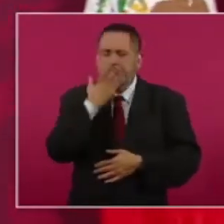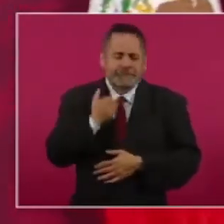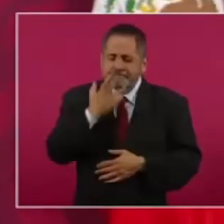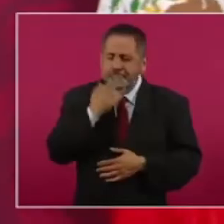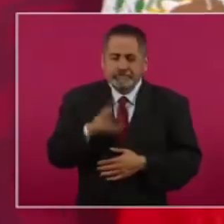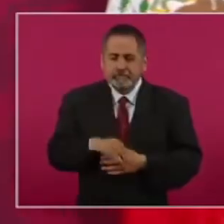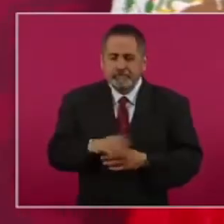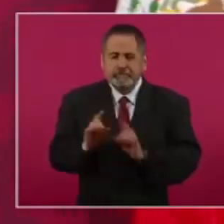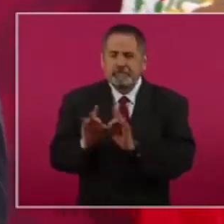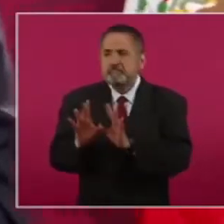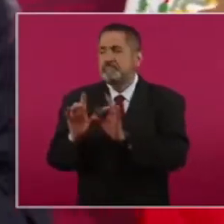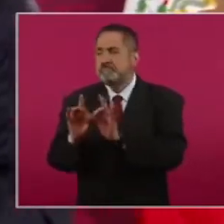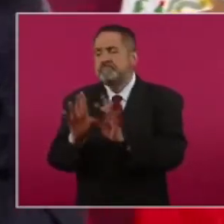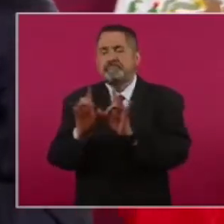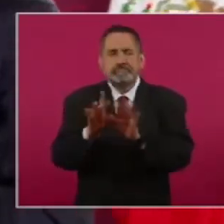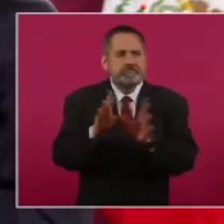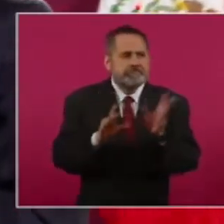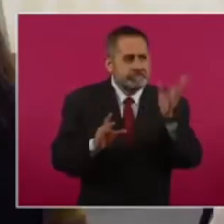son las circunstancias